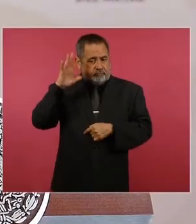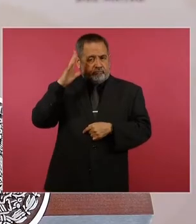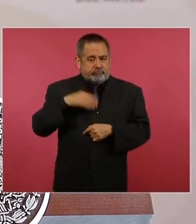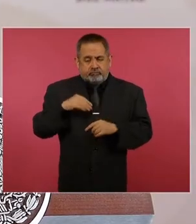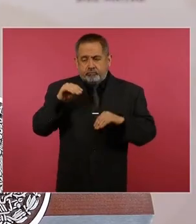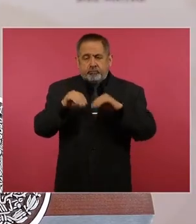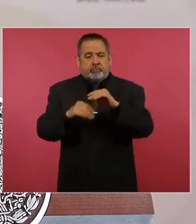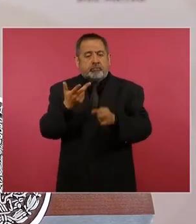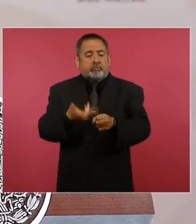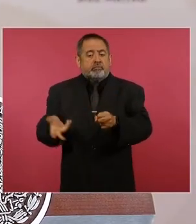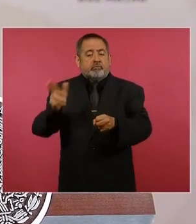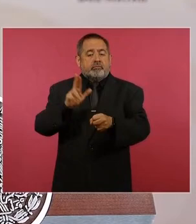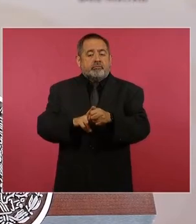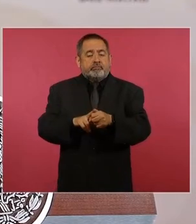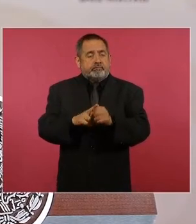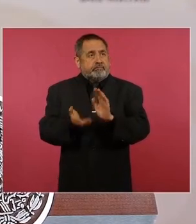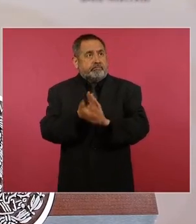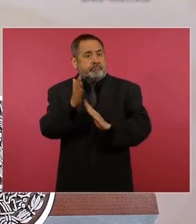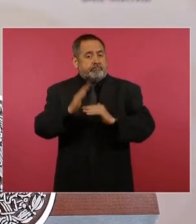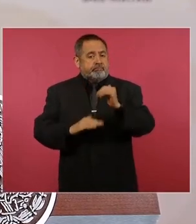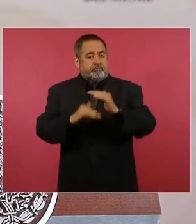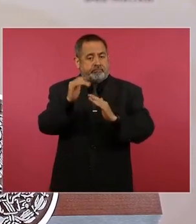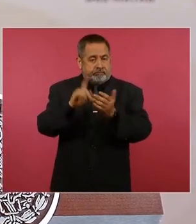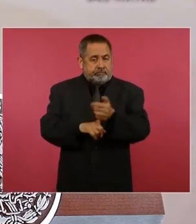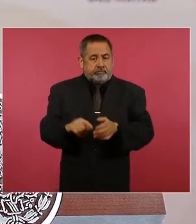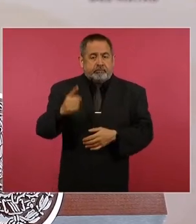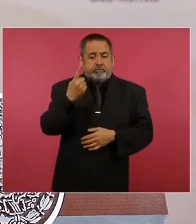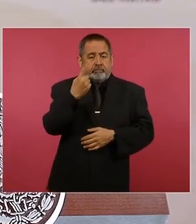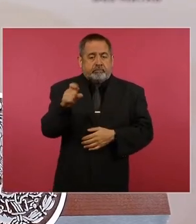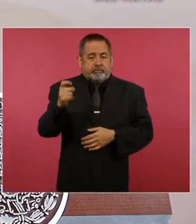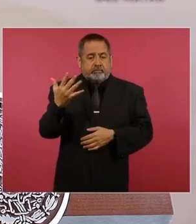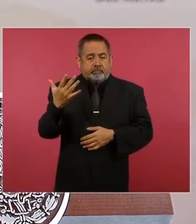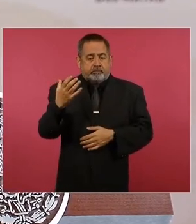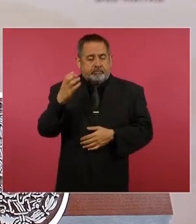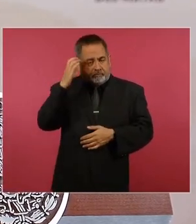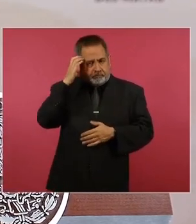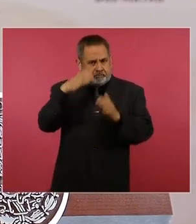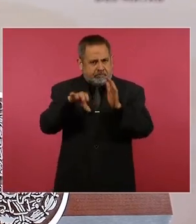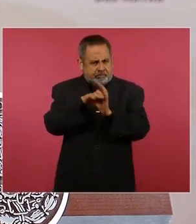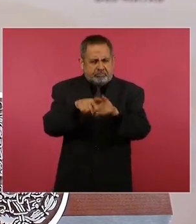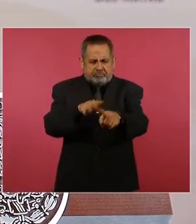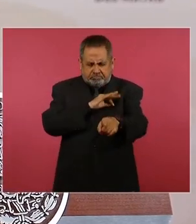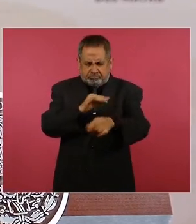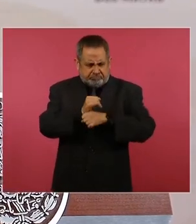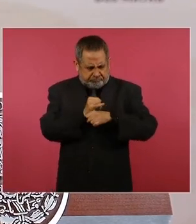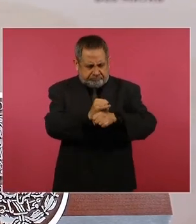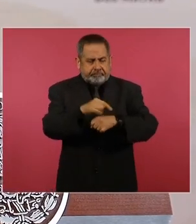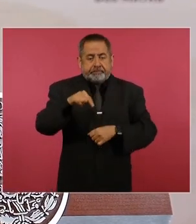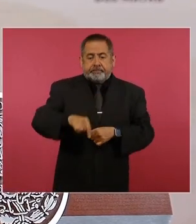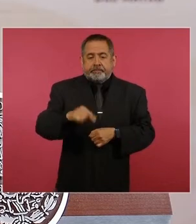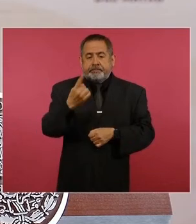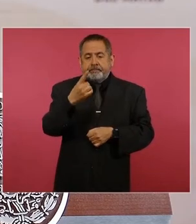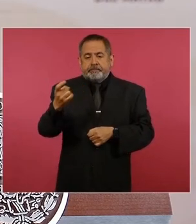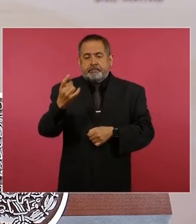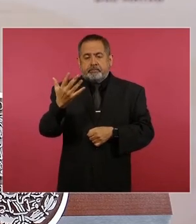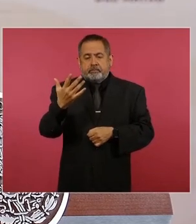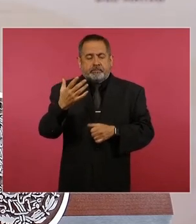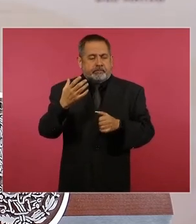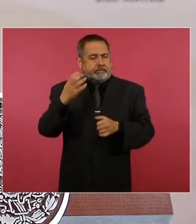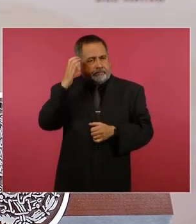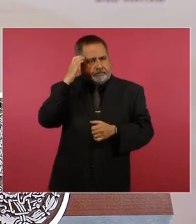un hospital de 150 camas. ¿Puede usted hacer la investigación? En